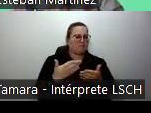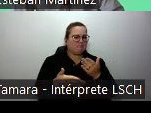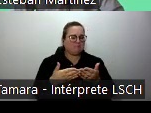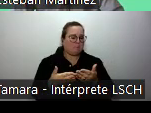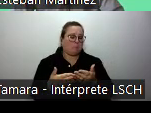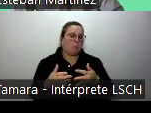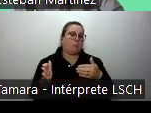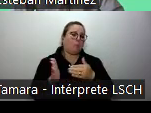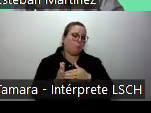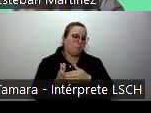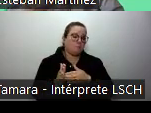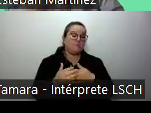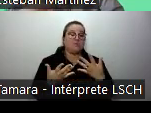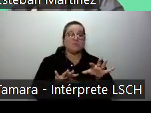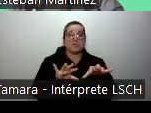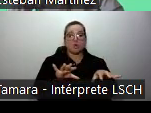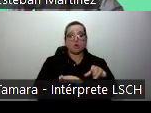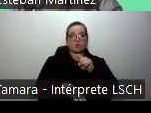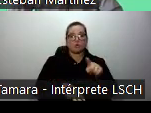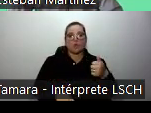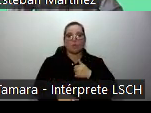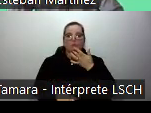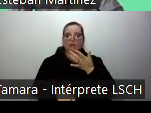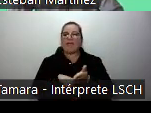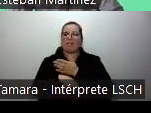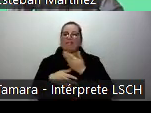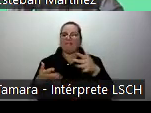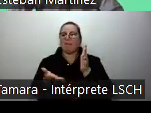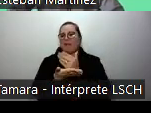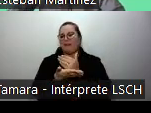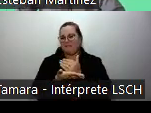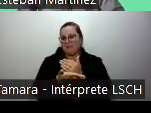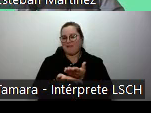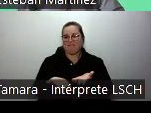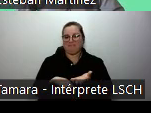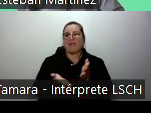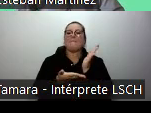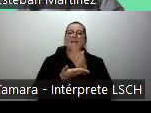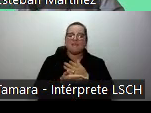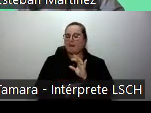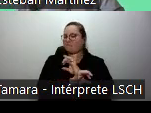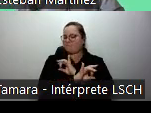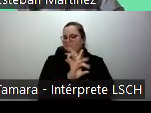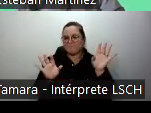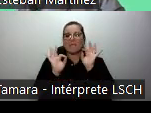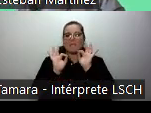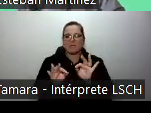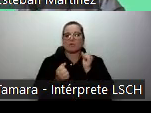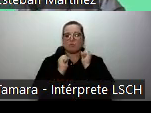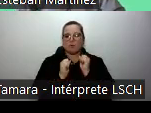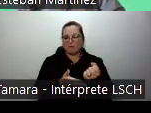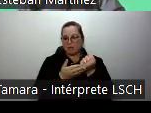cuenta que en general las cosas que ustedes más cumplen es porque las planificaron planificar es esencial para poder lograr todas las cosas en